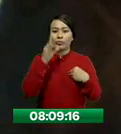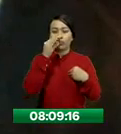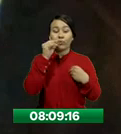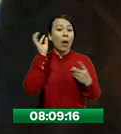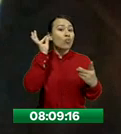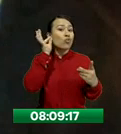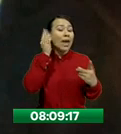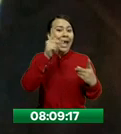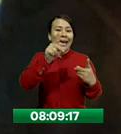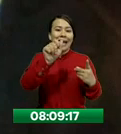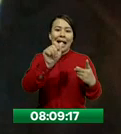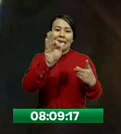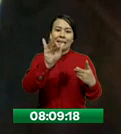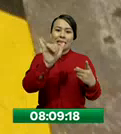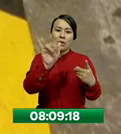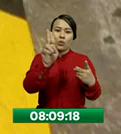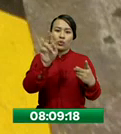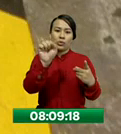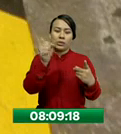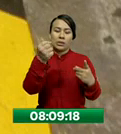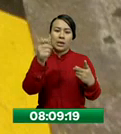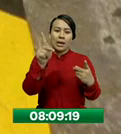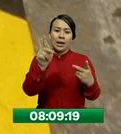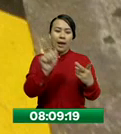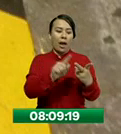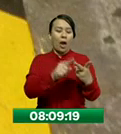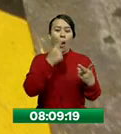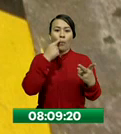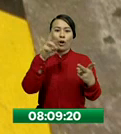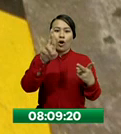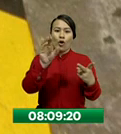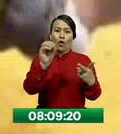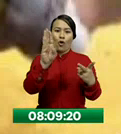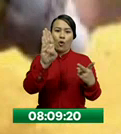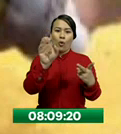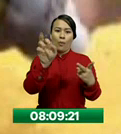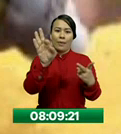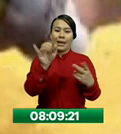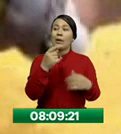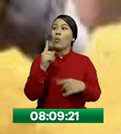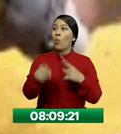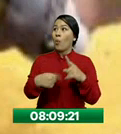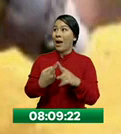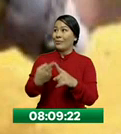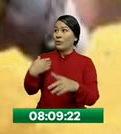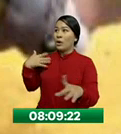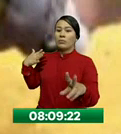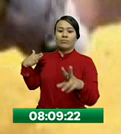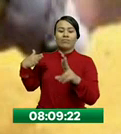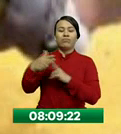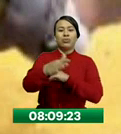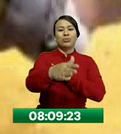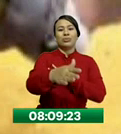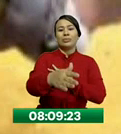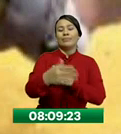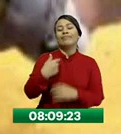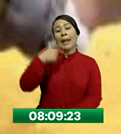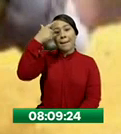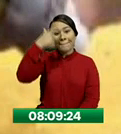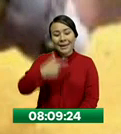P. y Robert H., para no ser sancionado. Fue allí cuando los embistió. Se ve que hubo la